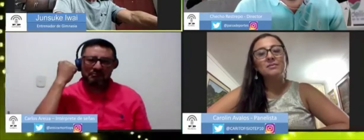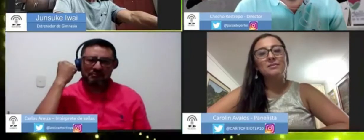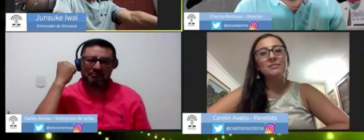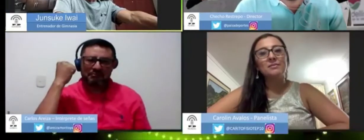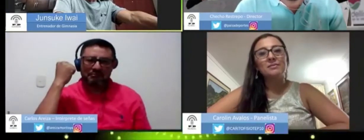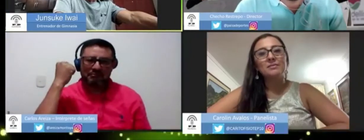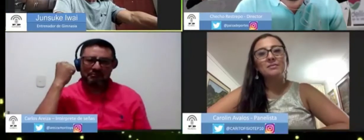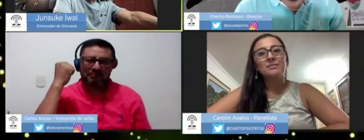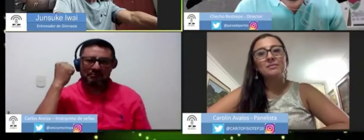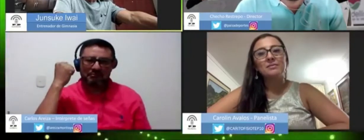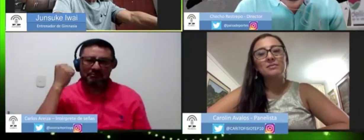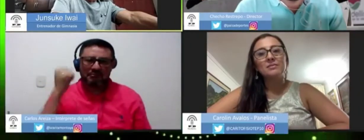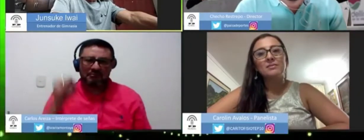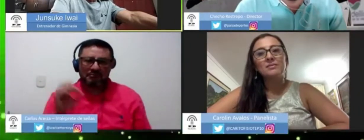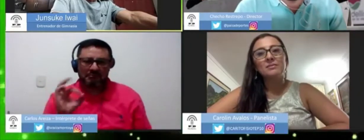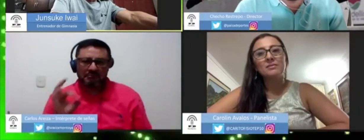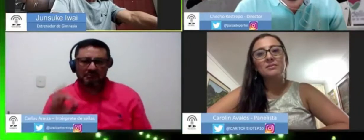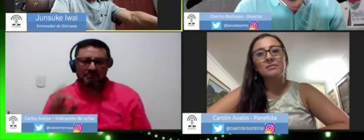afortunadamente,